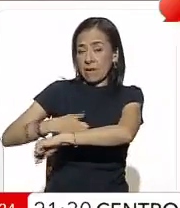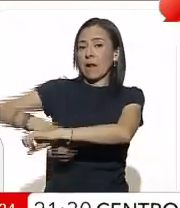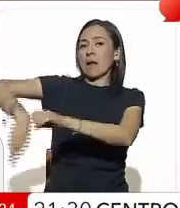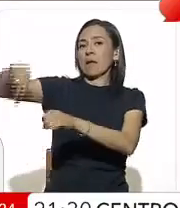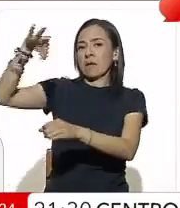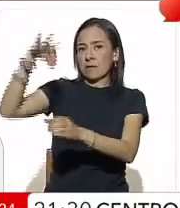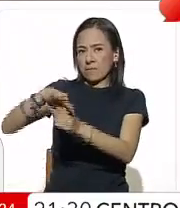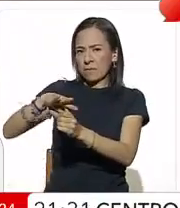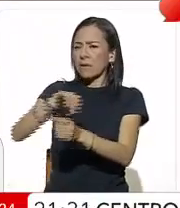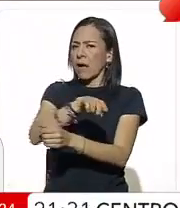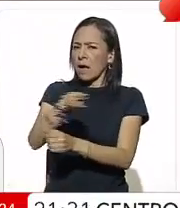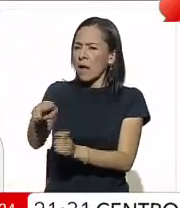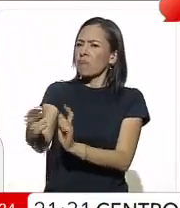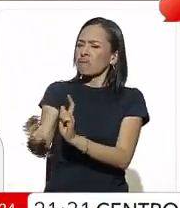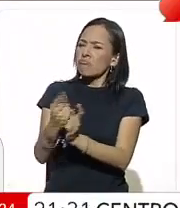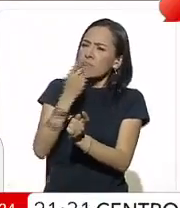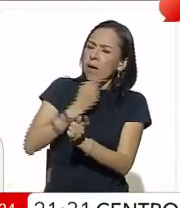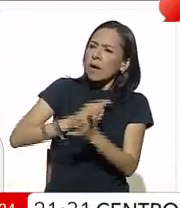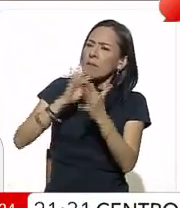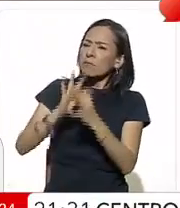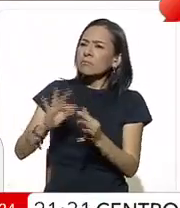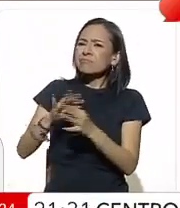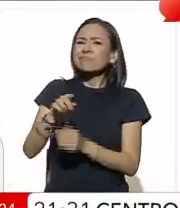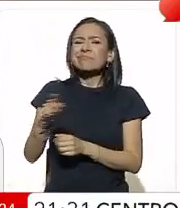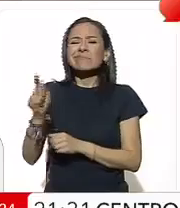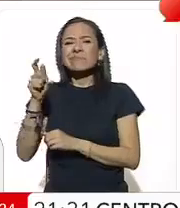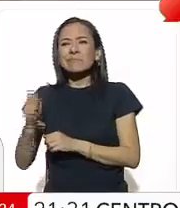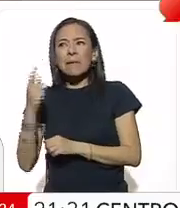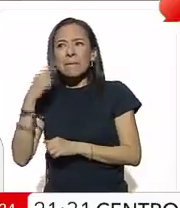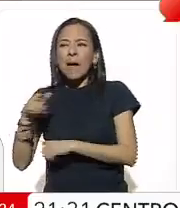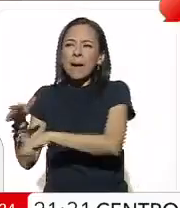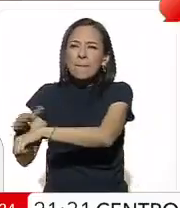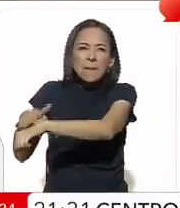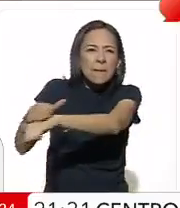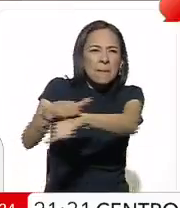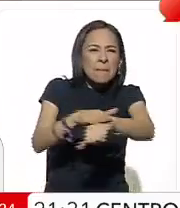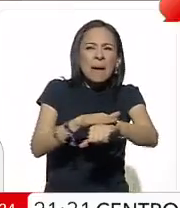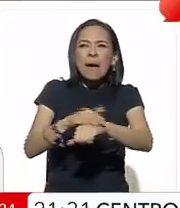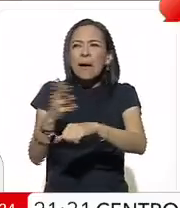los esfuerzos que están haciendo para atraer el voto de los latinos.